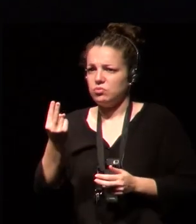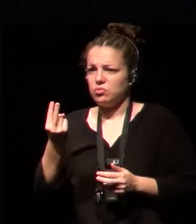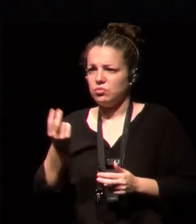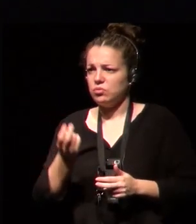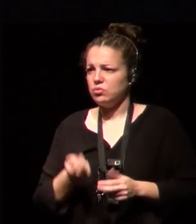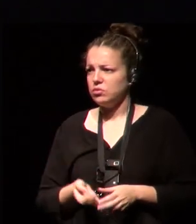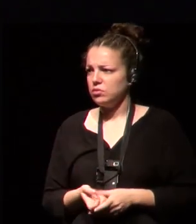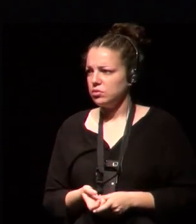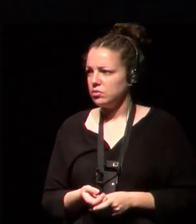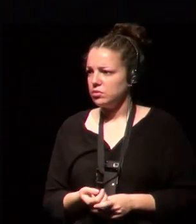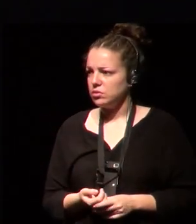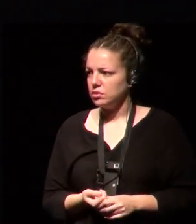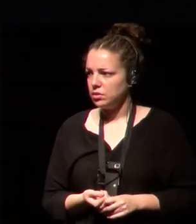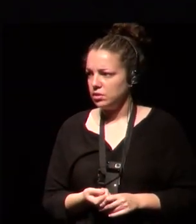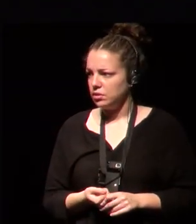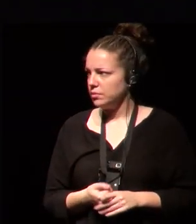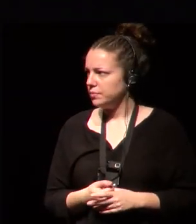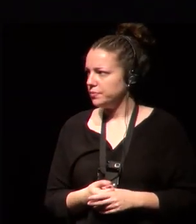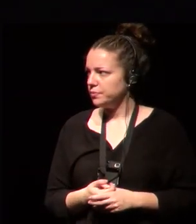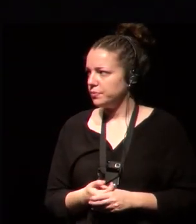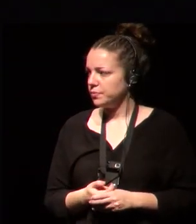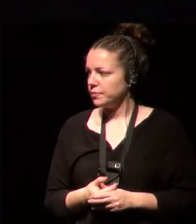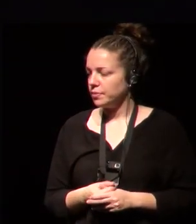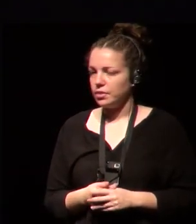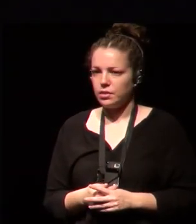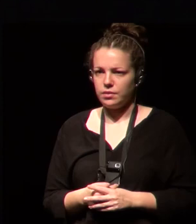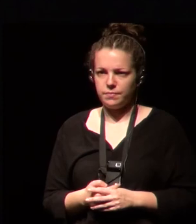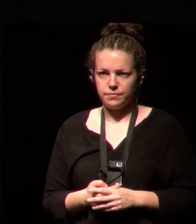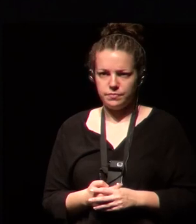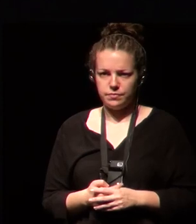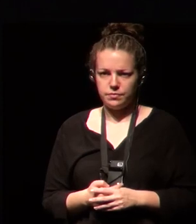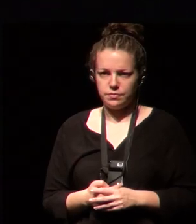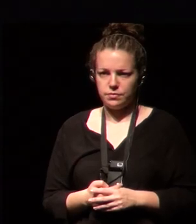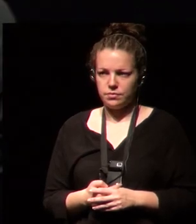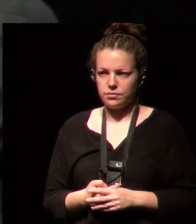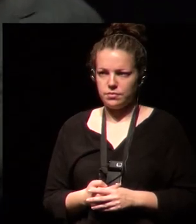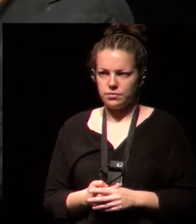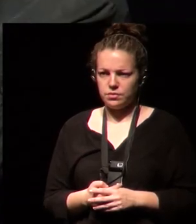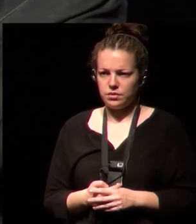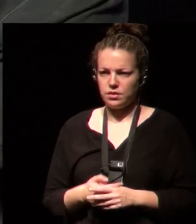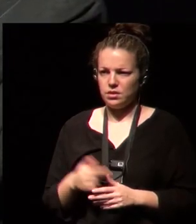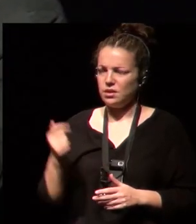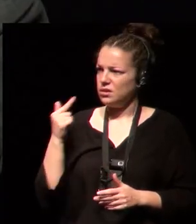Will this work with the organizers? ¿Funcionará? ¿Funciona esto, este aparato?